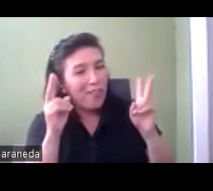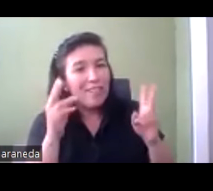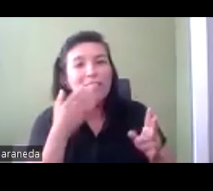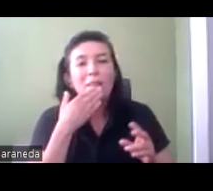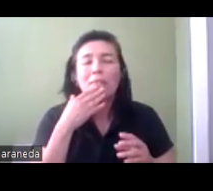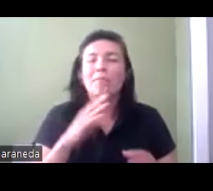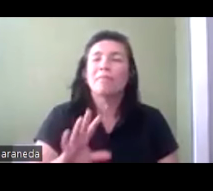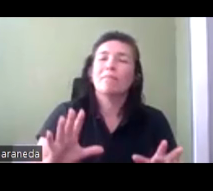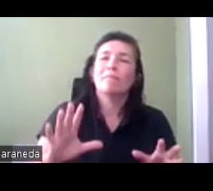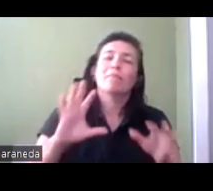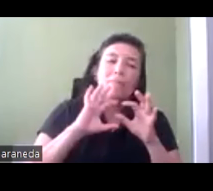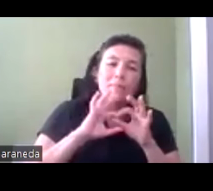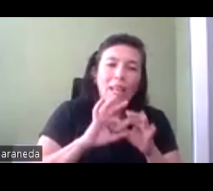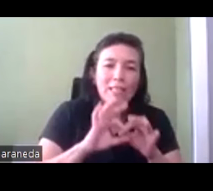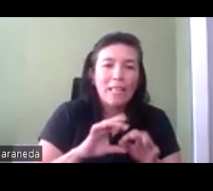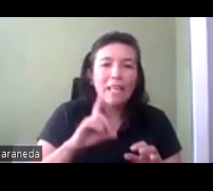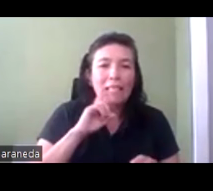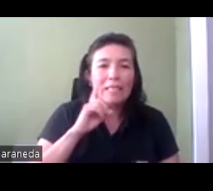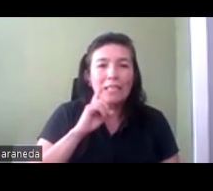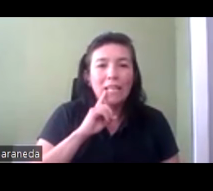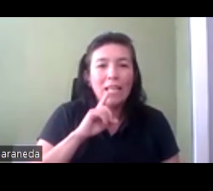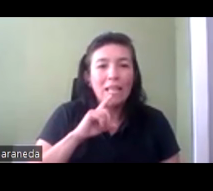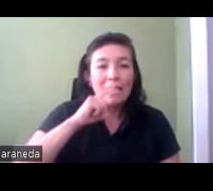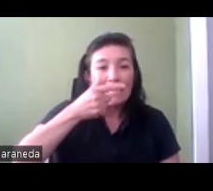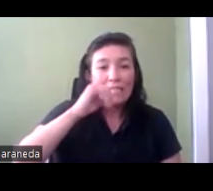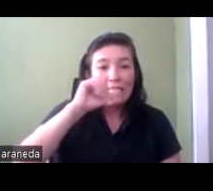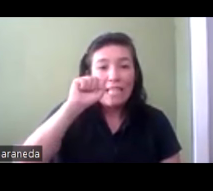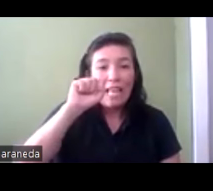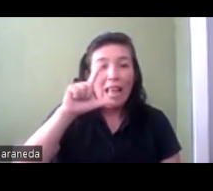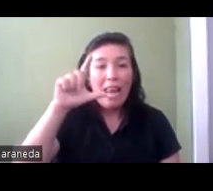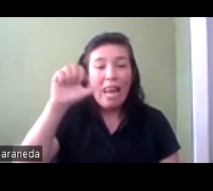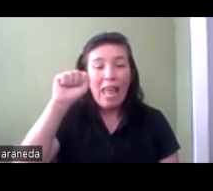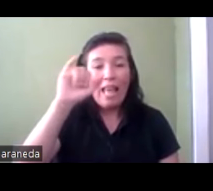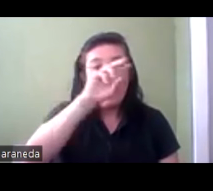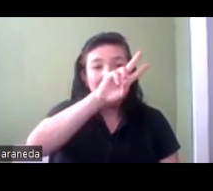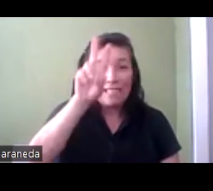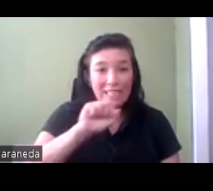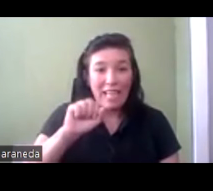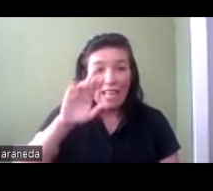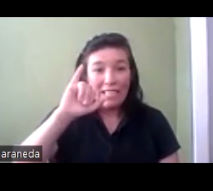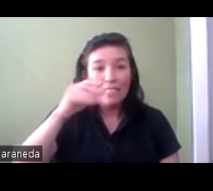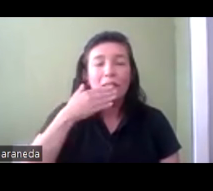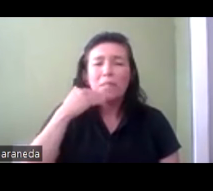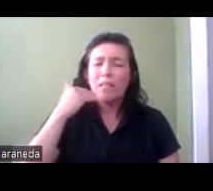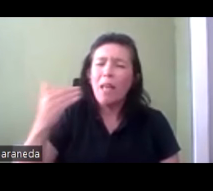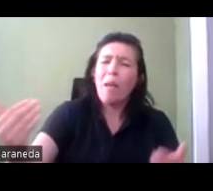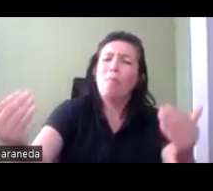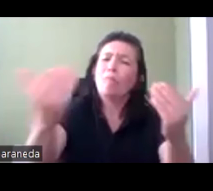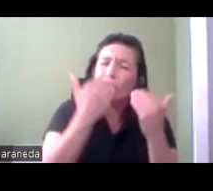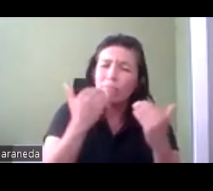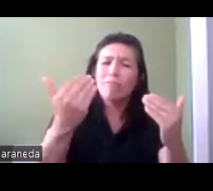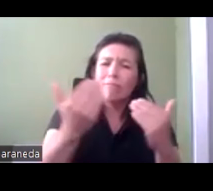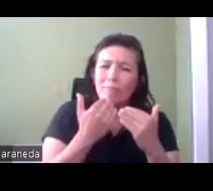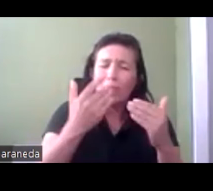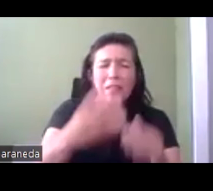expresar nuestra gratitud a Gia Lazari, que no solo facilitó el contacto, sino que brindó un apoyo continuo y demostró una